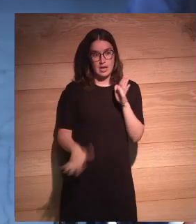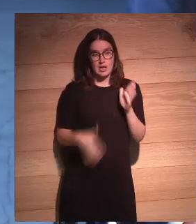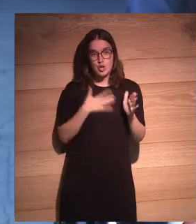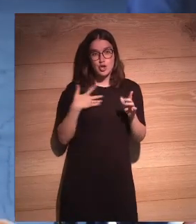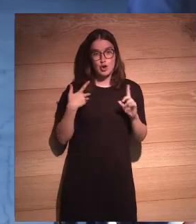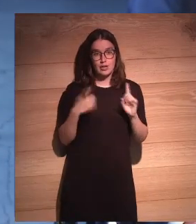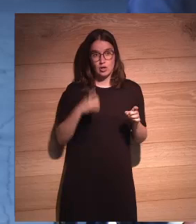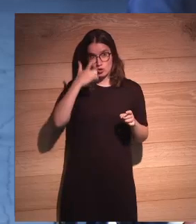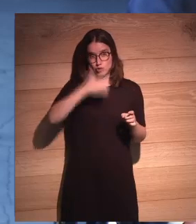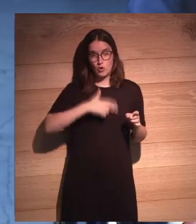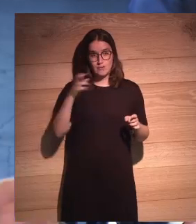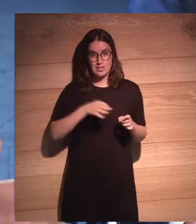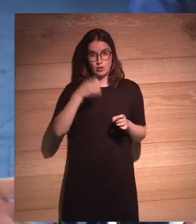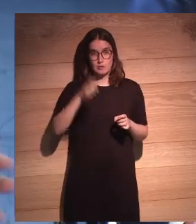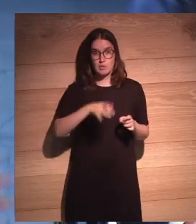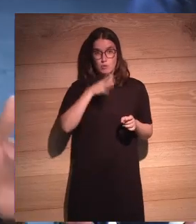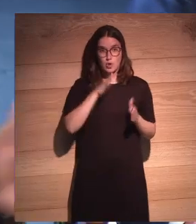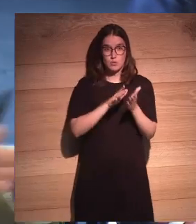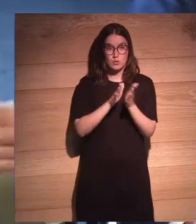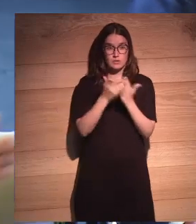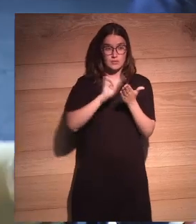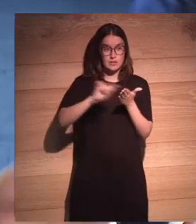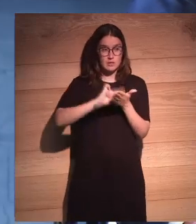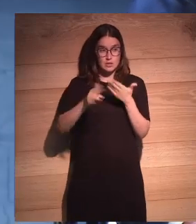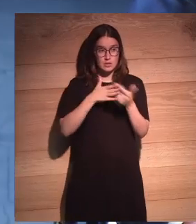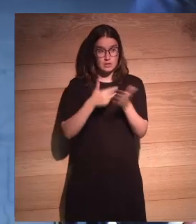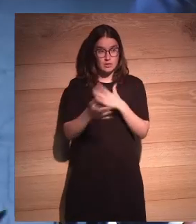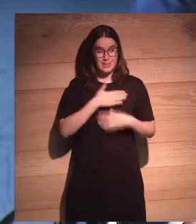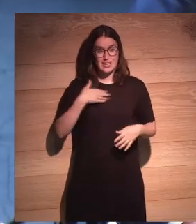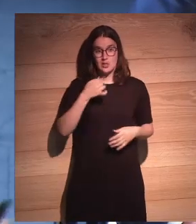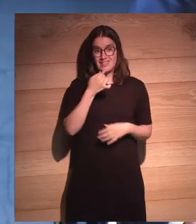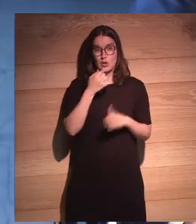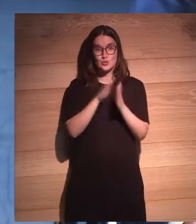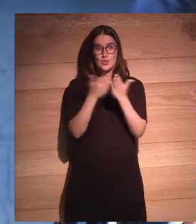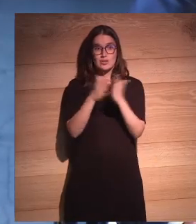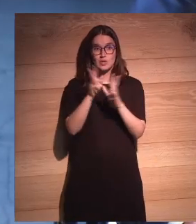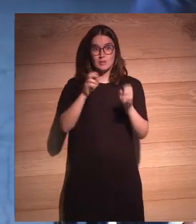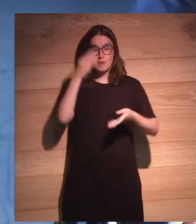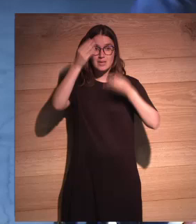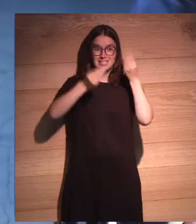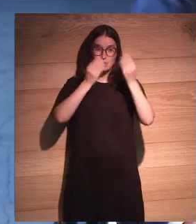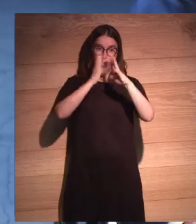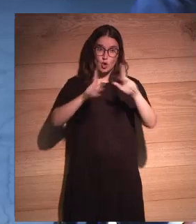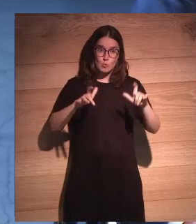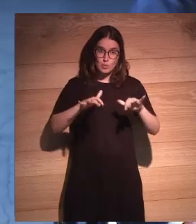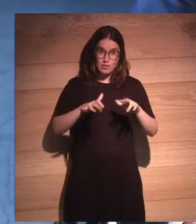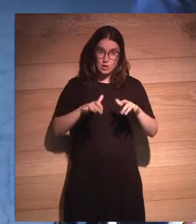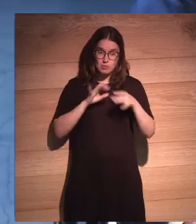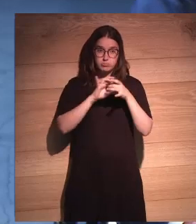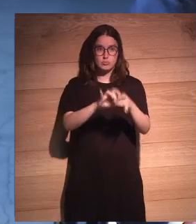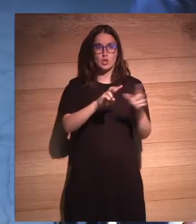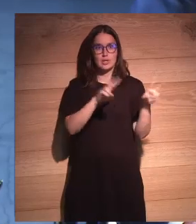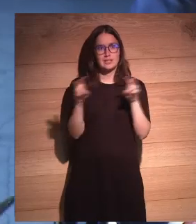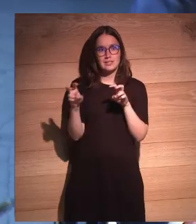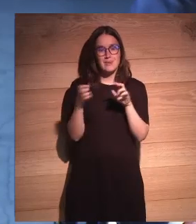más, yo estoy aquí también porque he escrito un libro. Yo también he escrito un libro y quiero decirlo. Es un libro sobre pensamiento computacional y enlaza con el